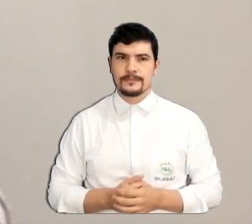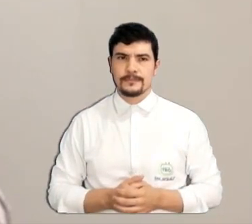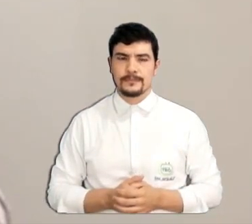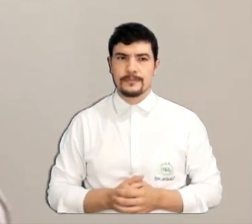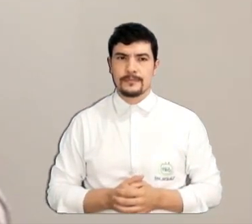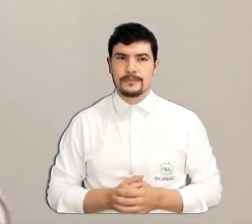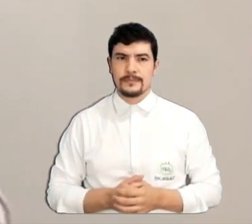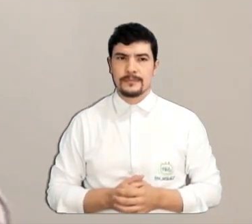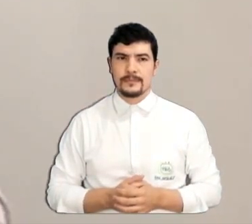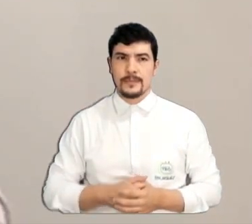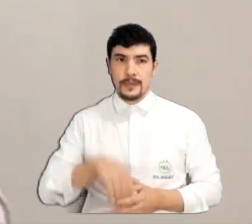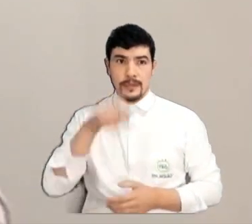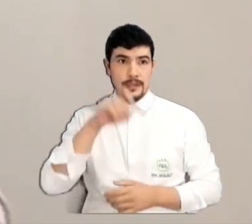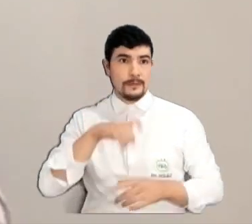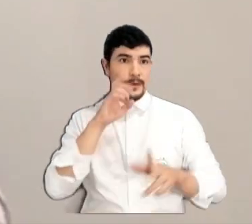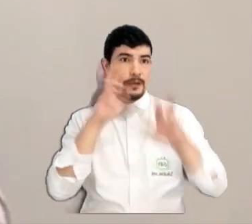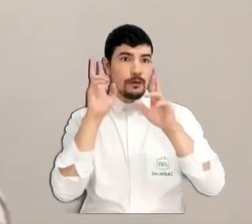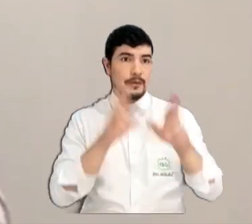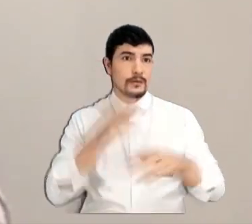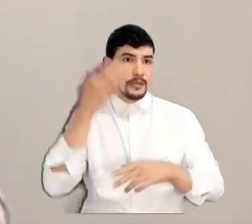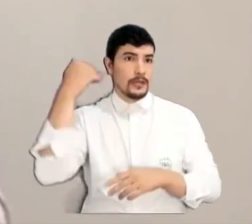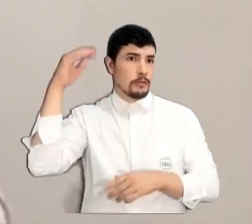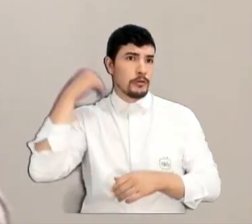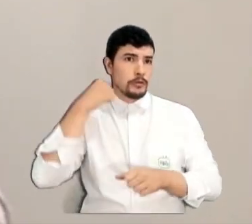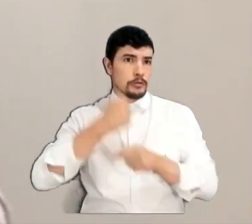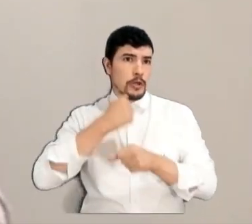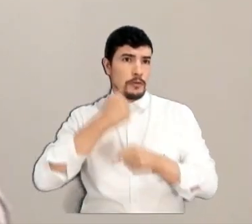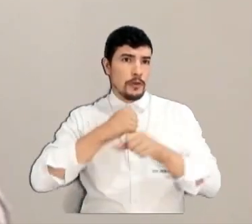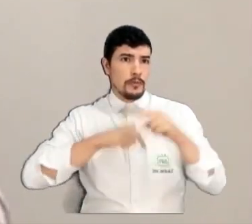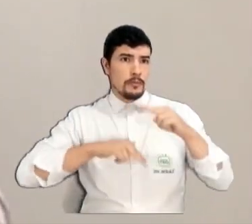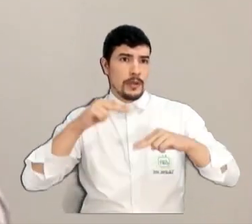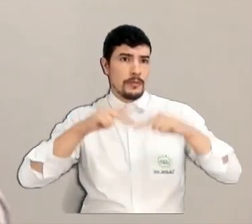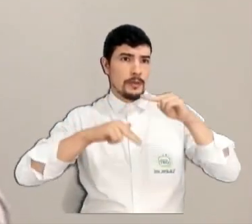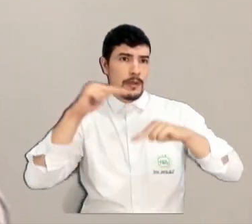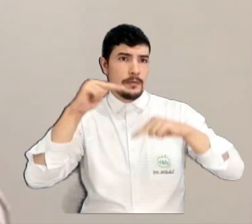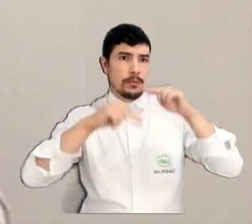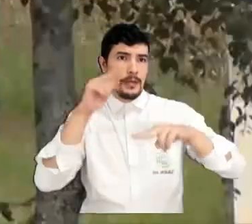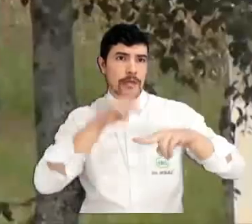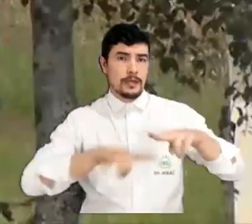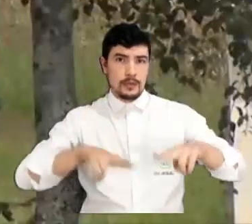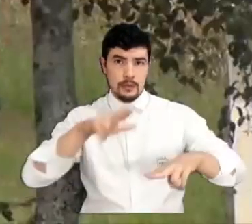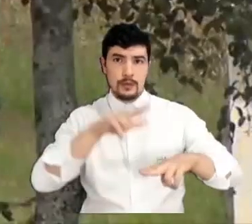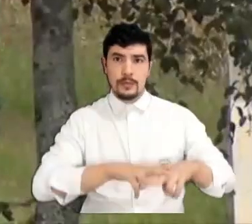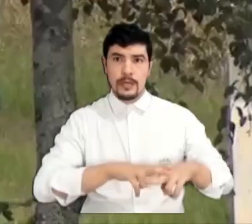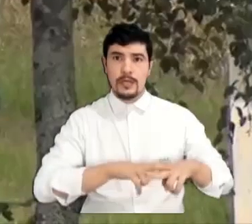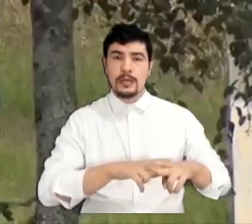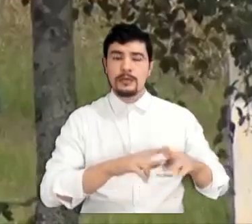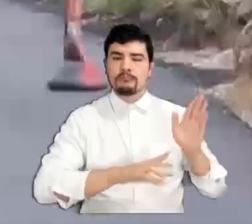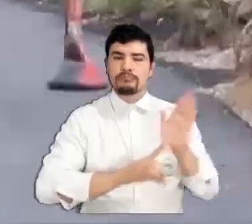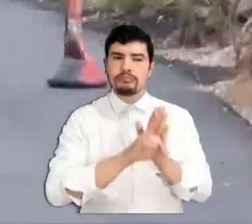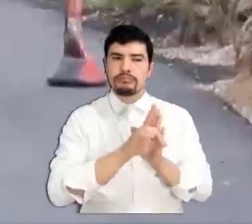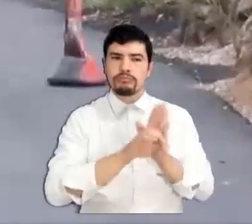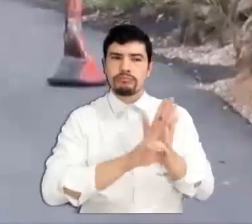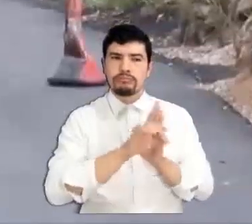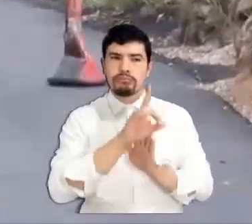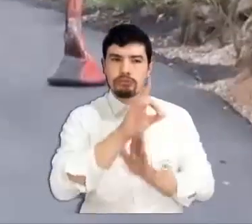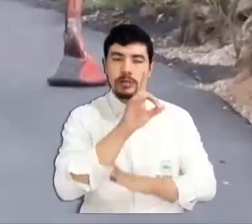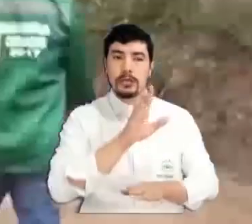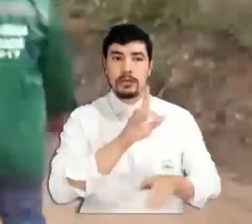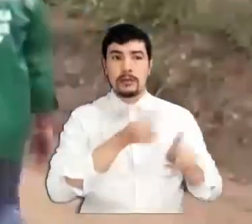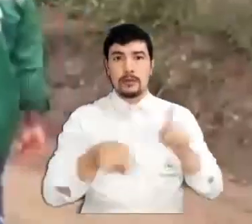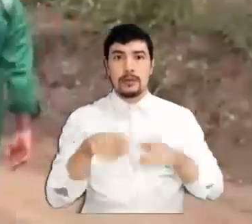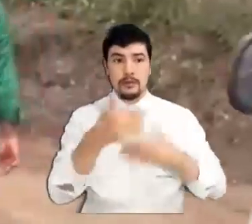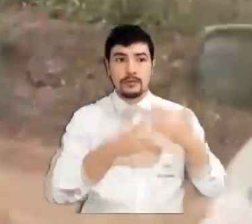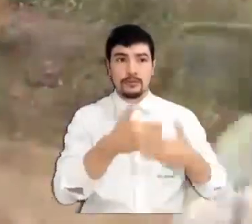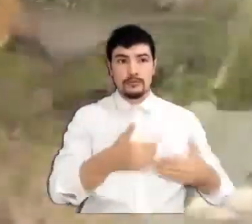en las condiciones para ser entregadas algunas a la comunidad en las próximas semanas. Sumado a los contratos de obra, también fueron